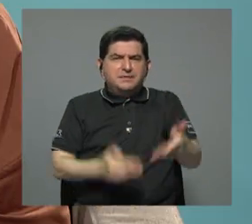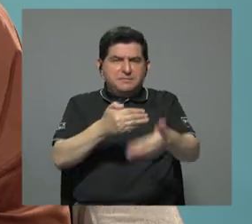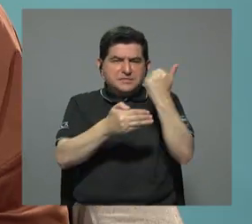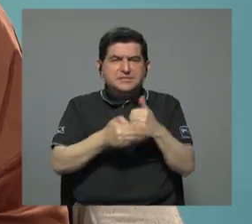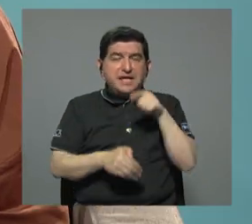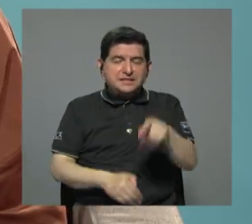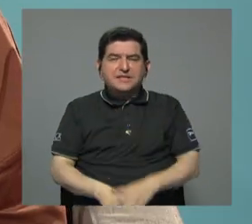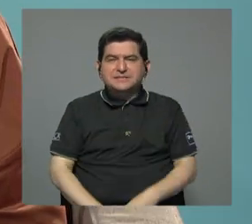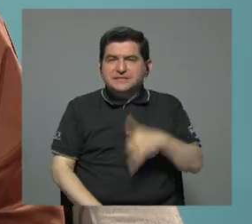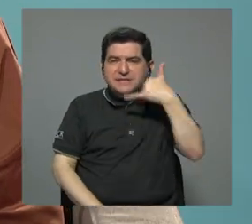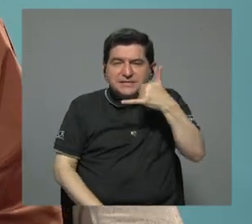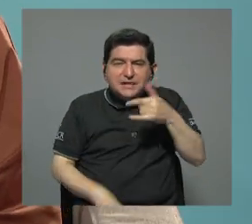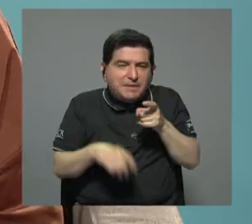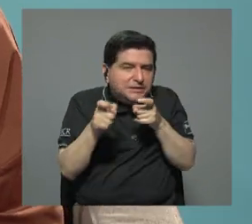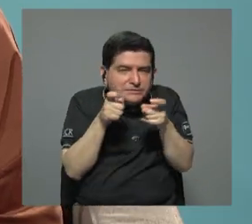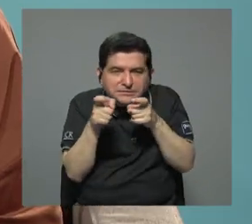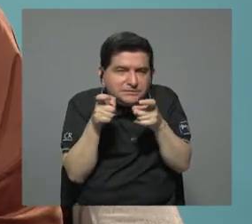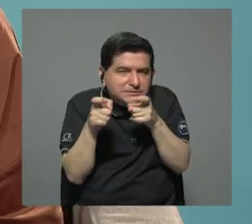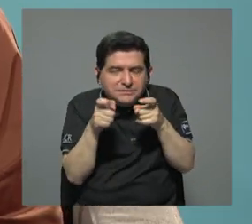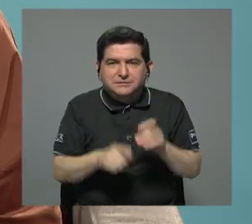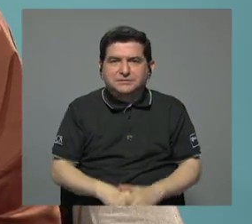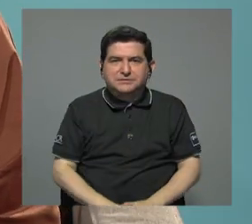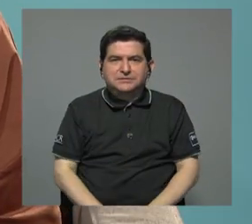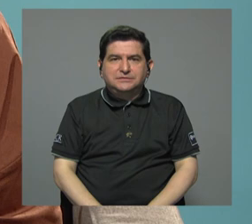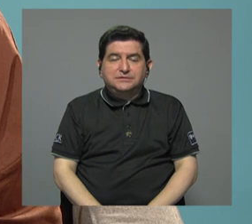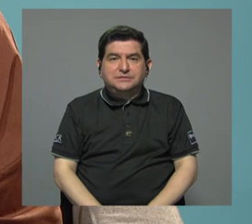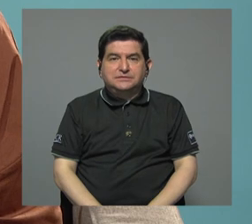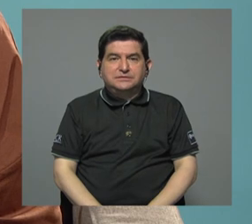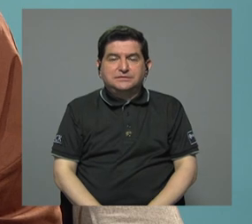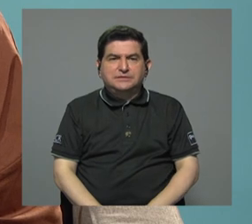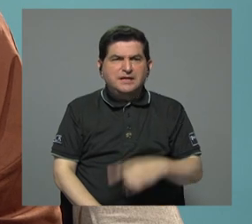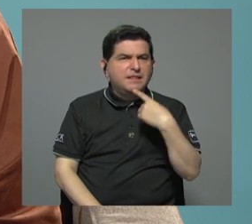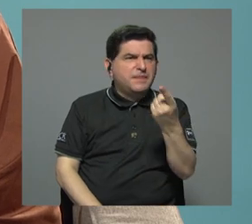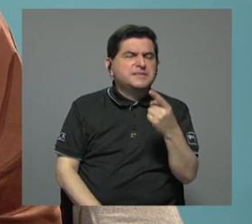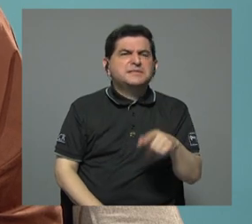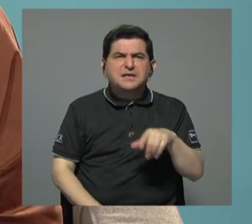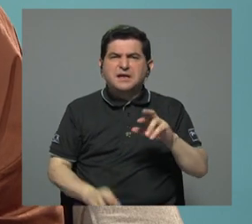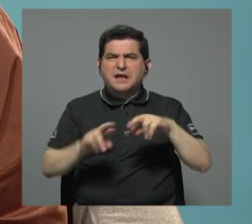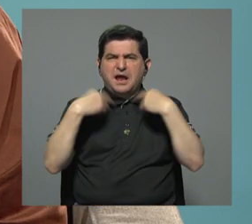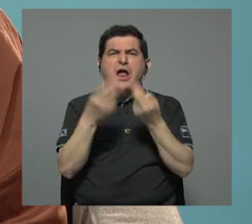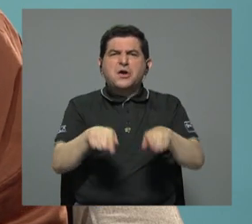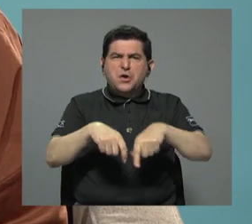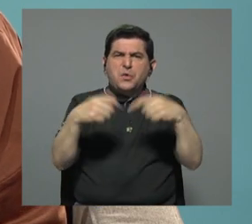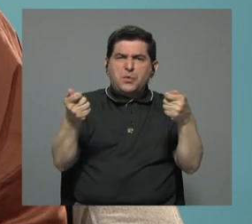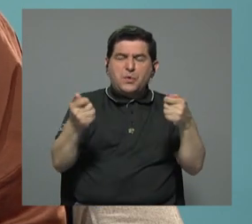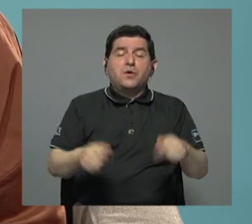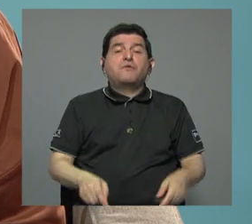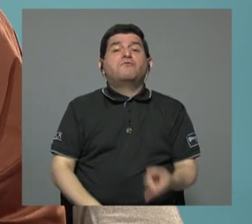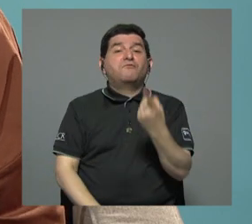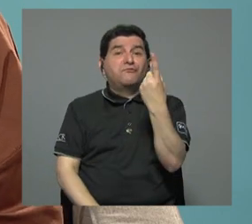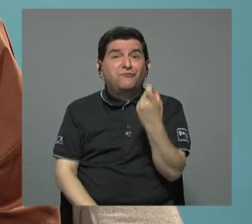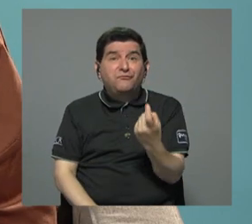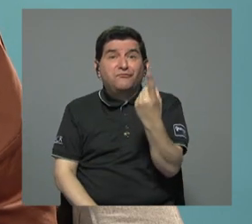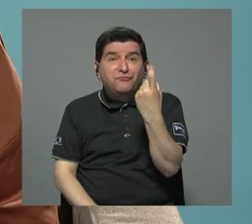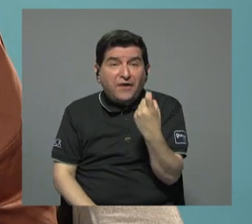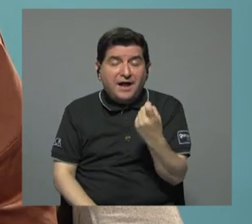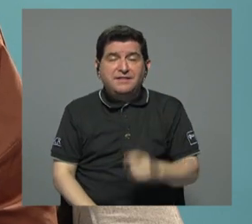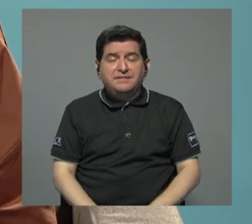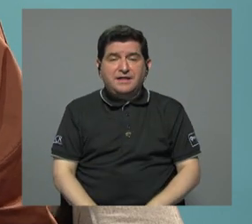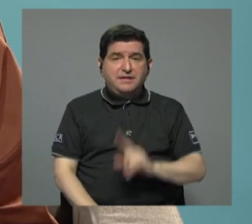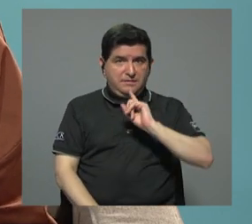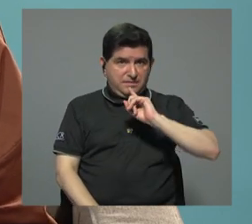esas intervenciones telefónicas me parece que fue lo que dijeron en la conferencia y todavía faltan bueno algunos han dado